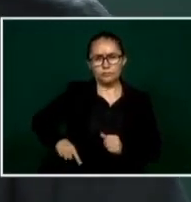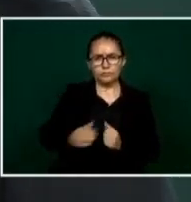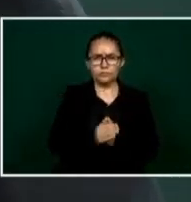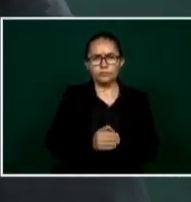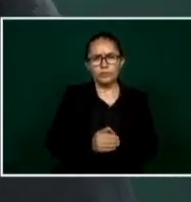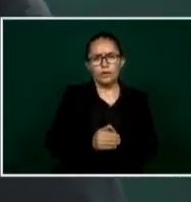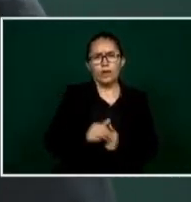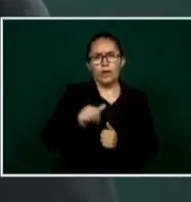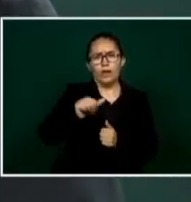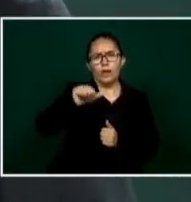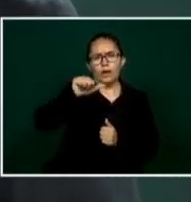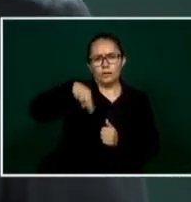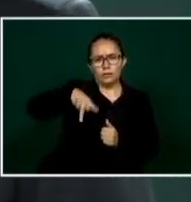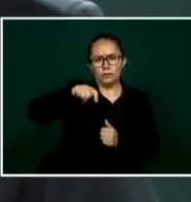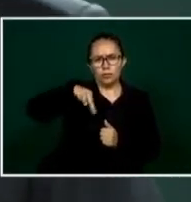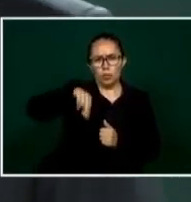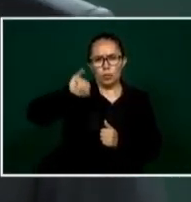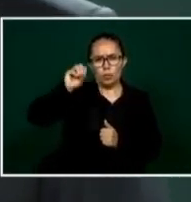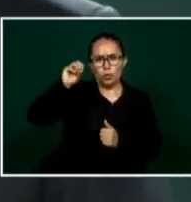Echavarría,